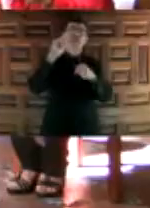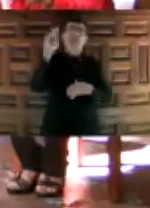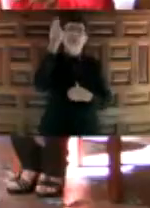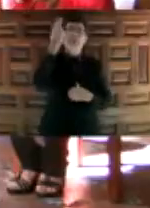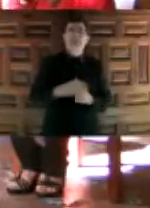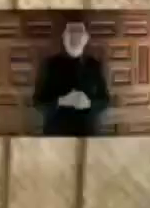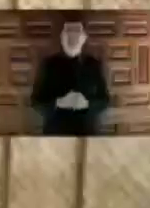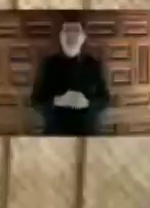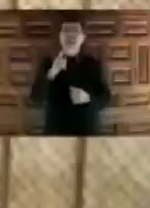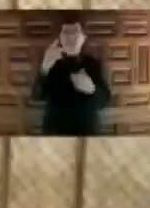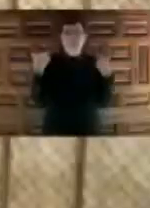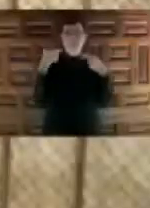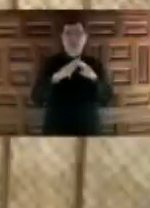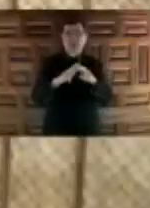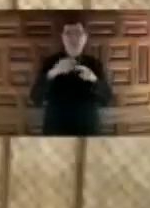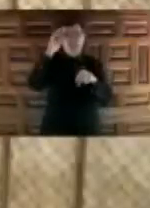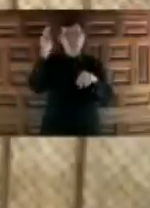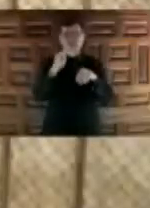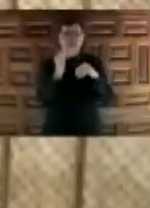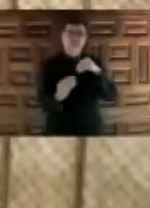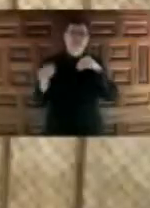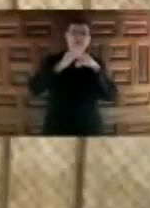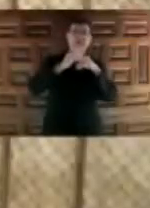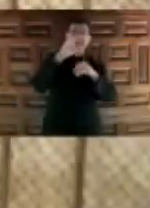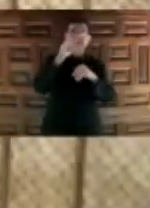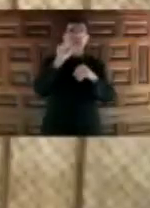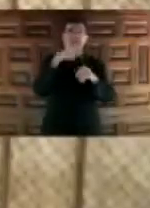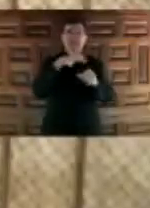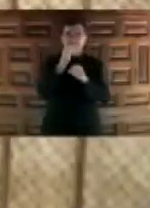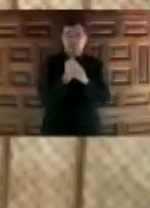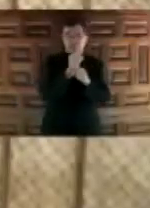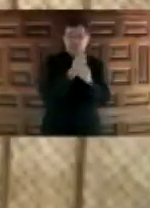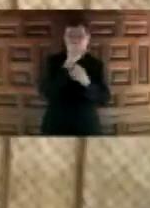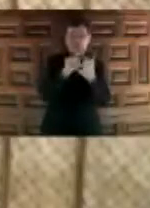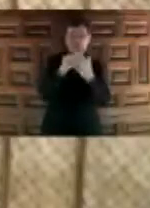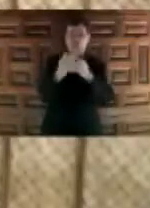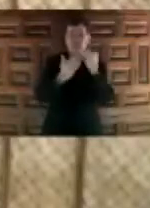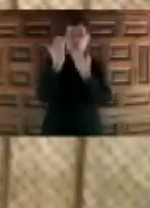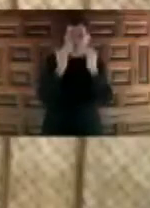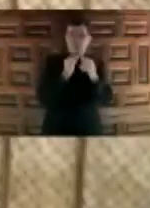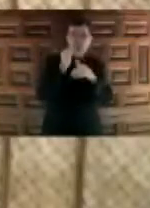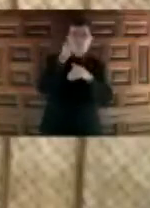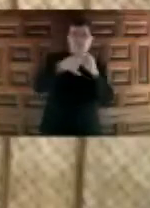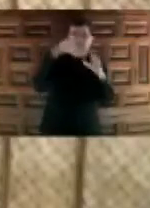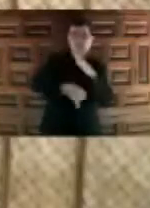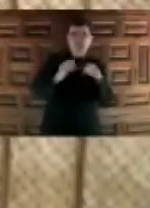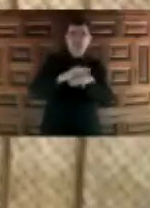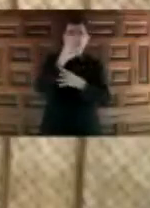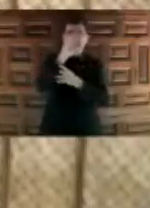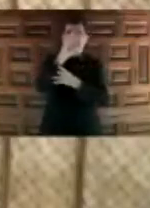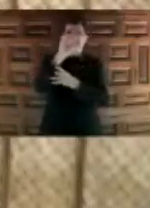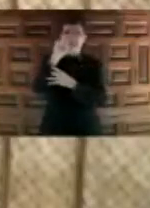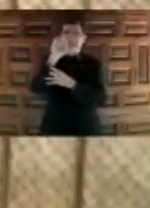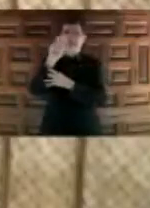UNAM. Es maestro y doctor en ciencias por el Centro de Investigación y Estudios Avanzados, conocido por el